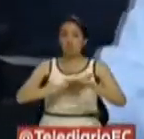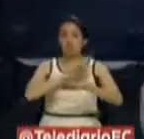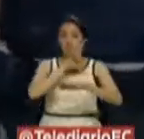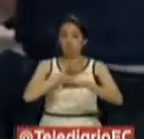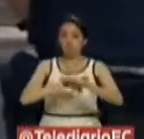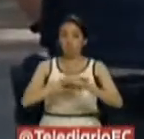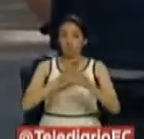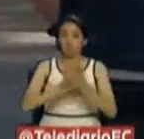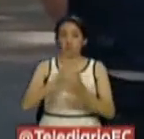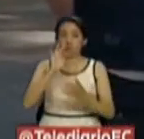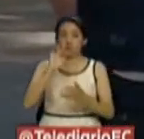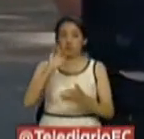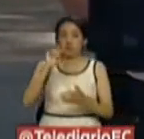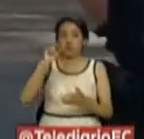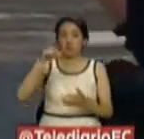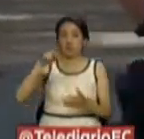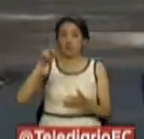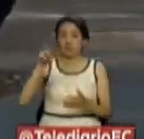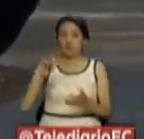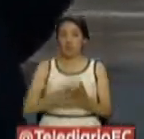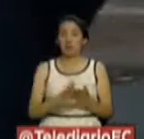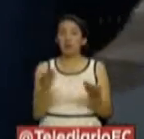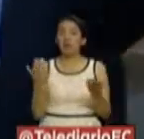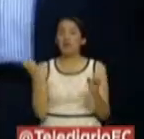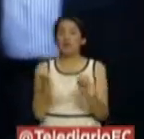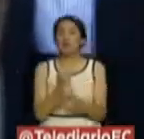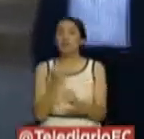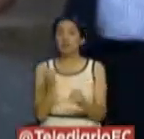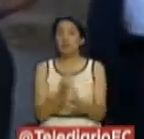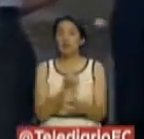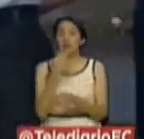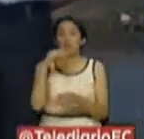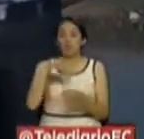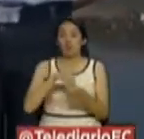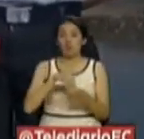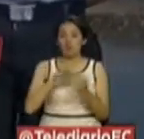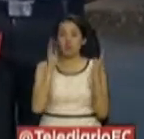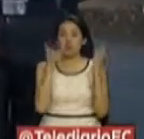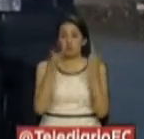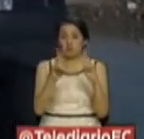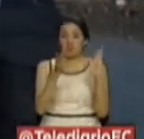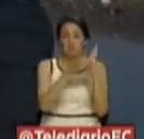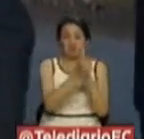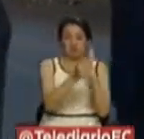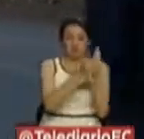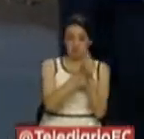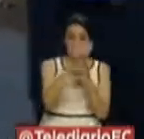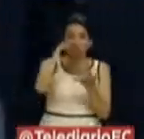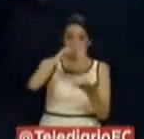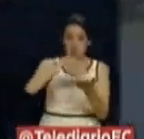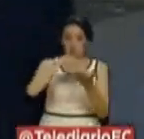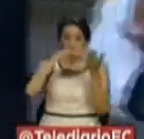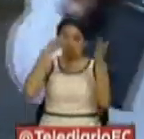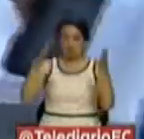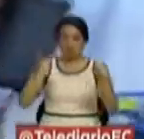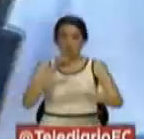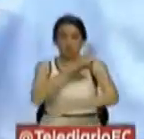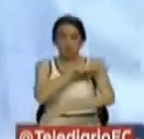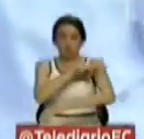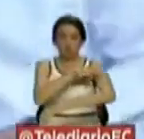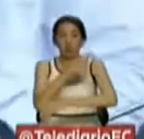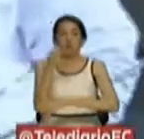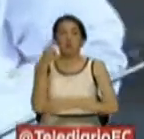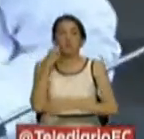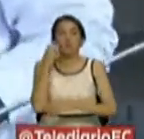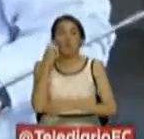nosotros, Frank Granja, también sobre la labor que se está realizando adentro, porque se están capacitando a los estudiantes también, a los profesores, a los